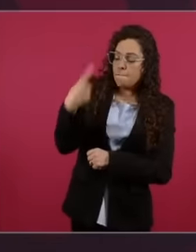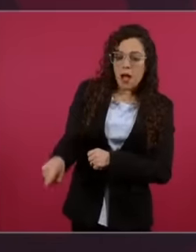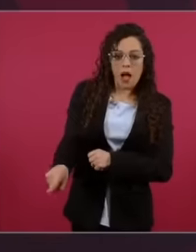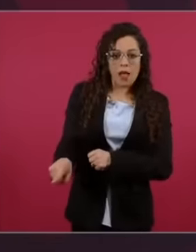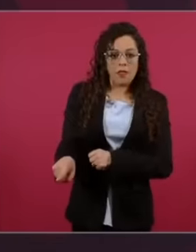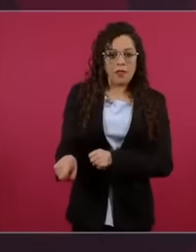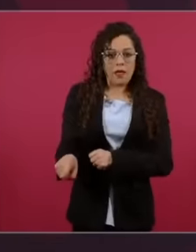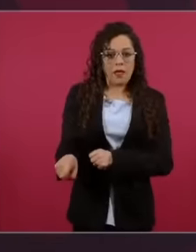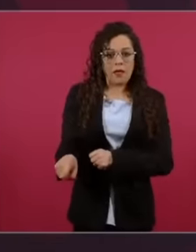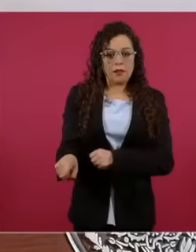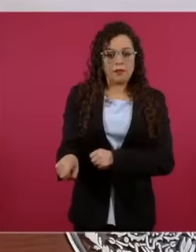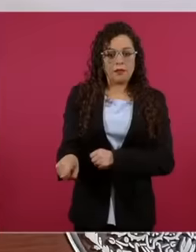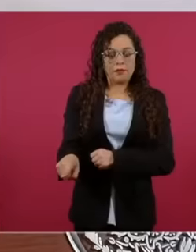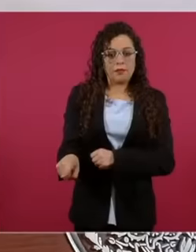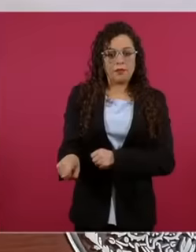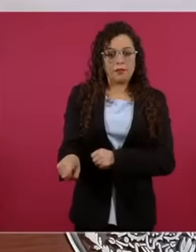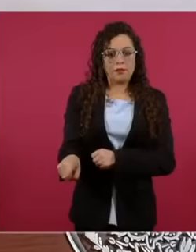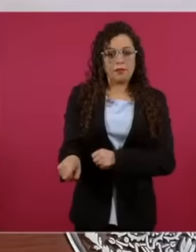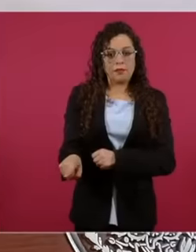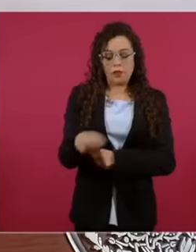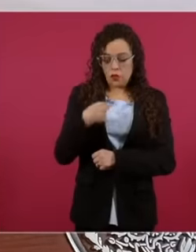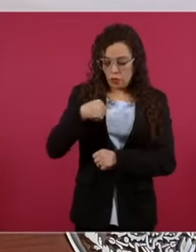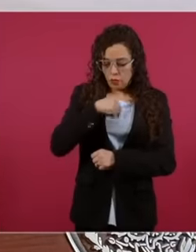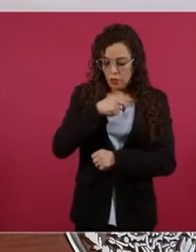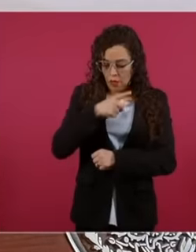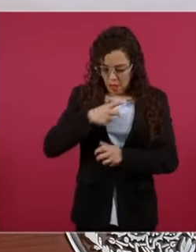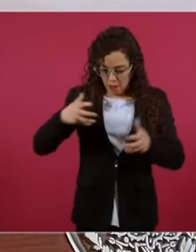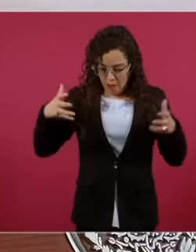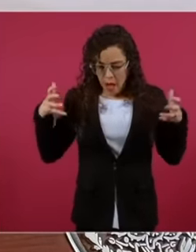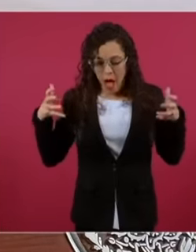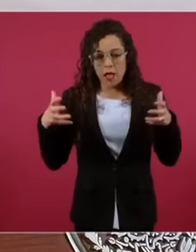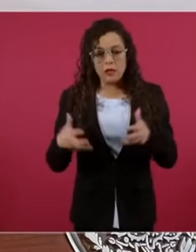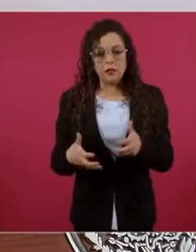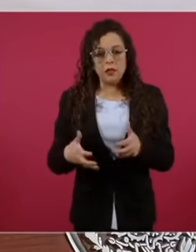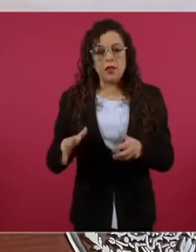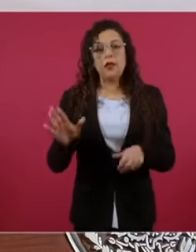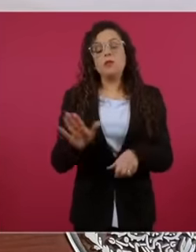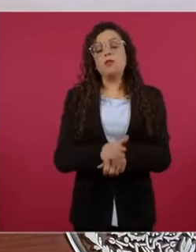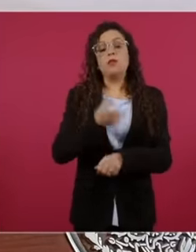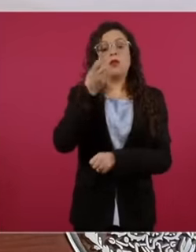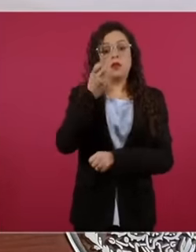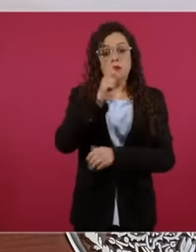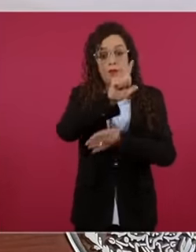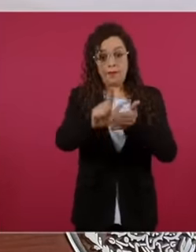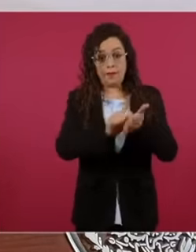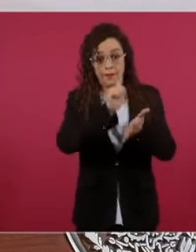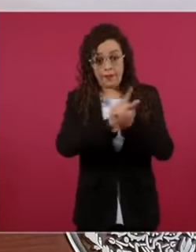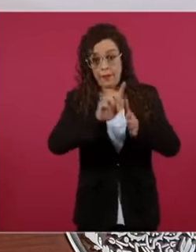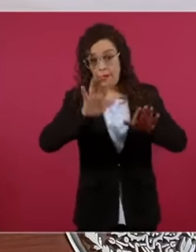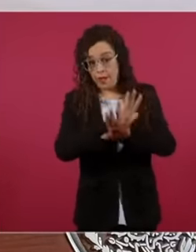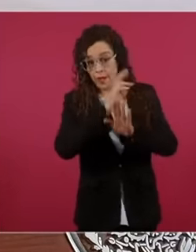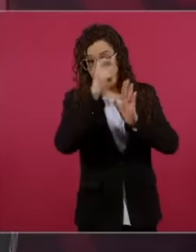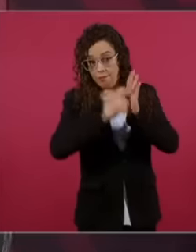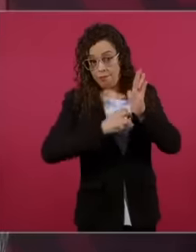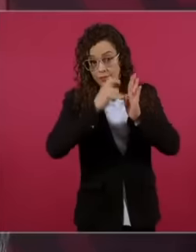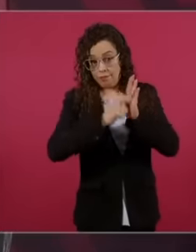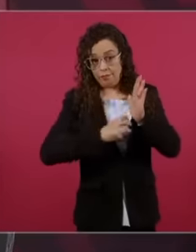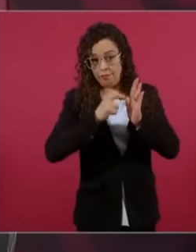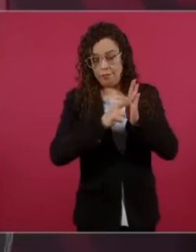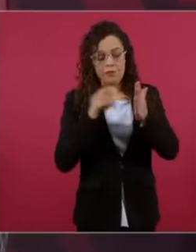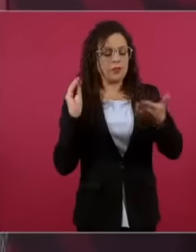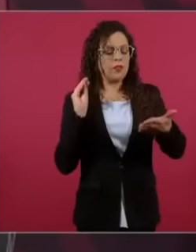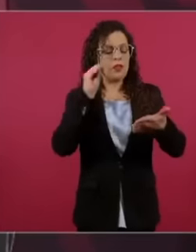Y lo que se va a hacer con la reforma es que el pueblo va a elegir a los jueces, a